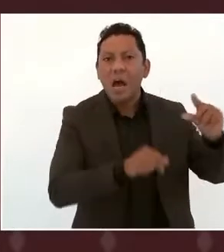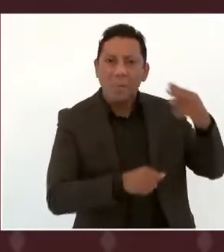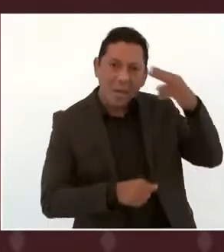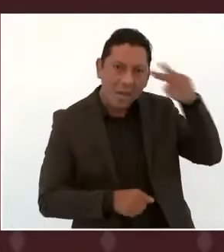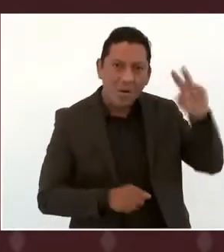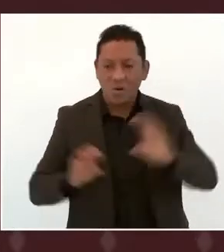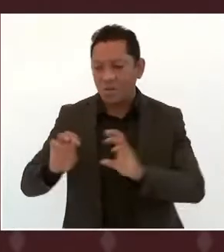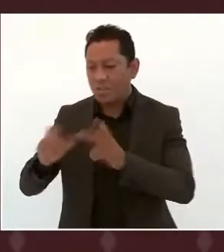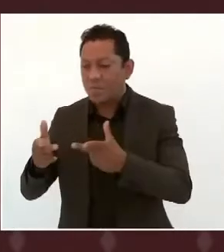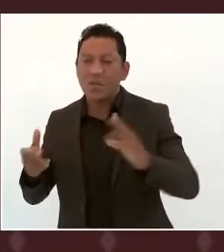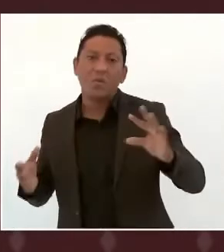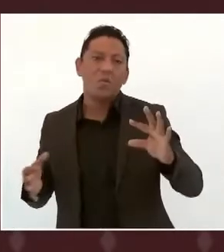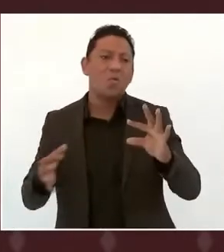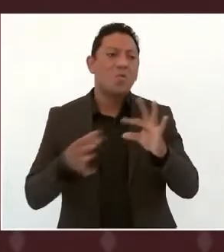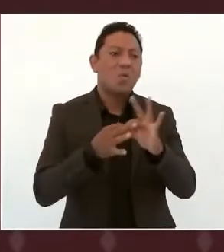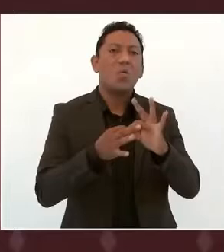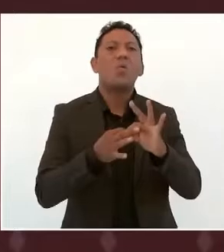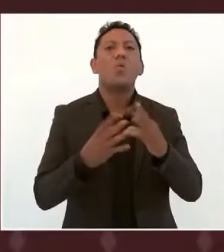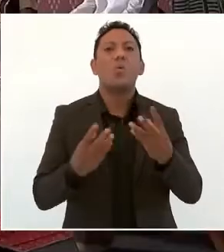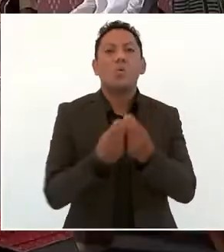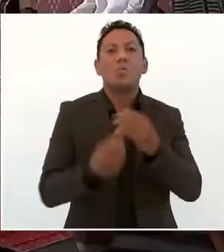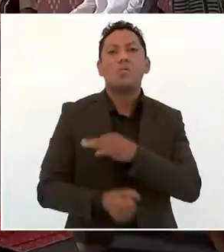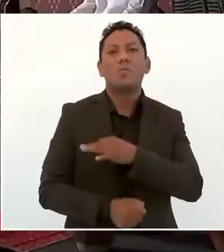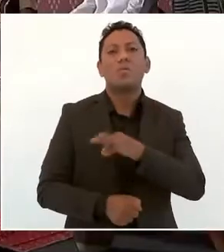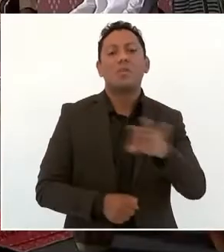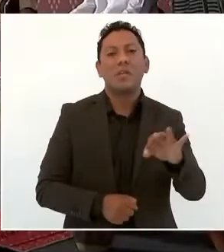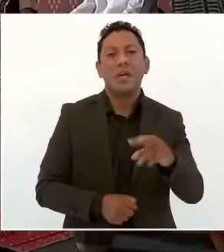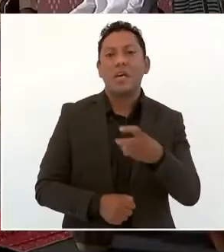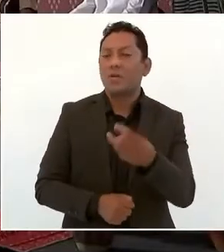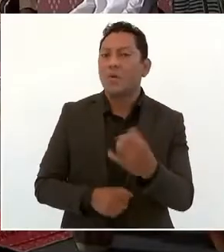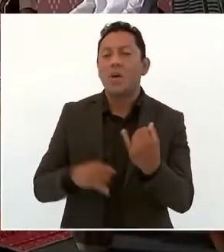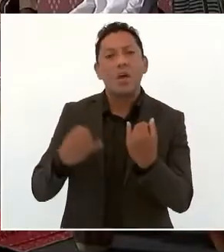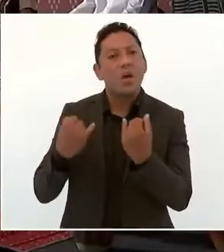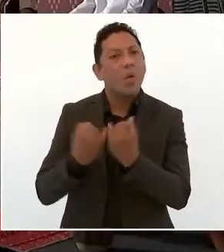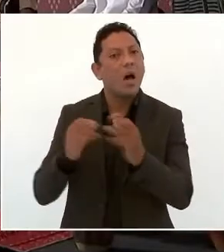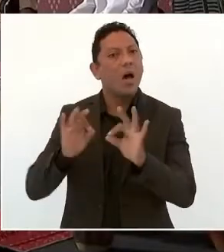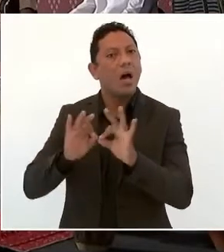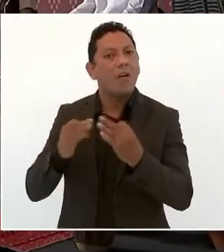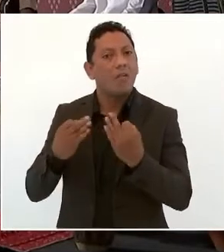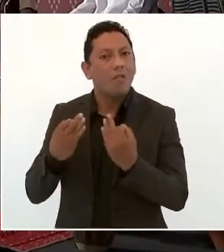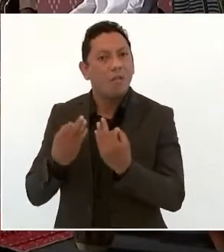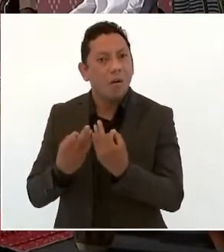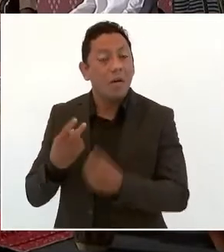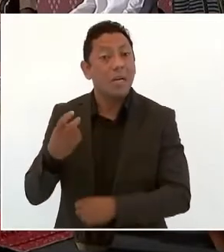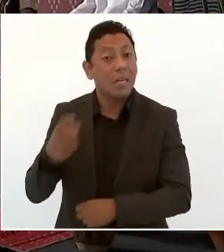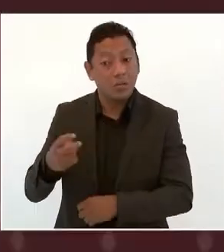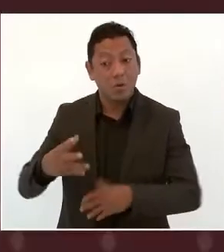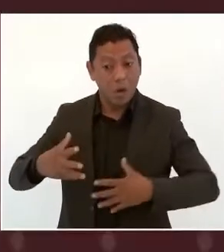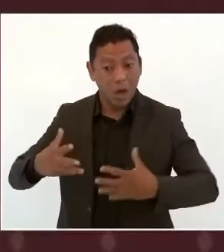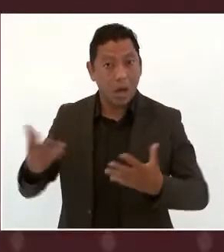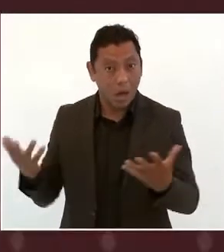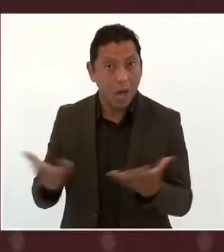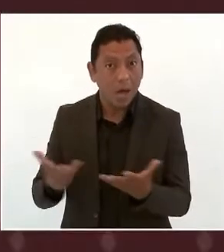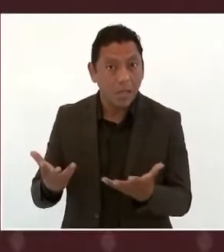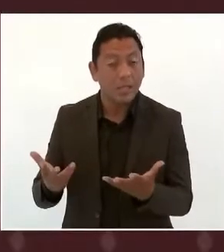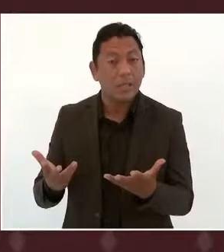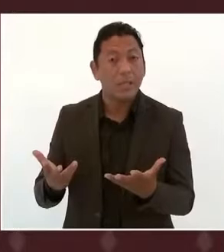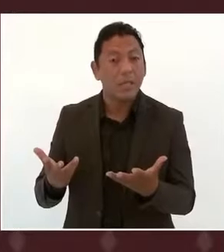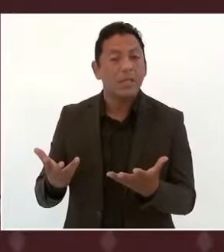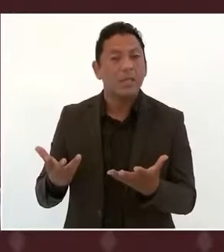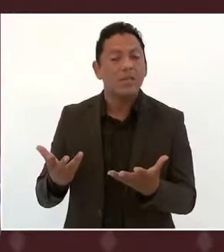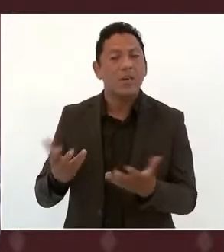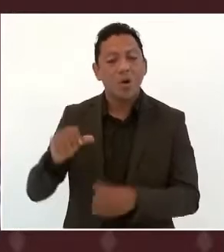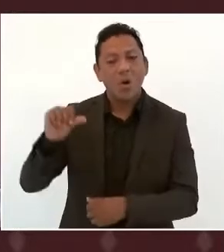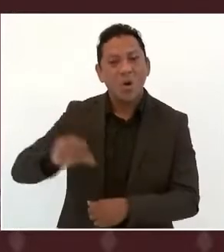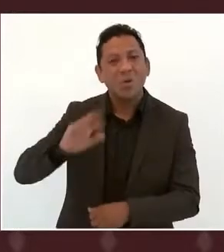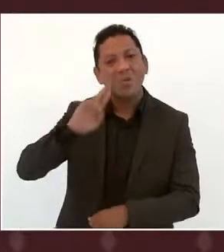República Mexicana. De igual forma, este acto